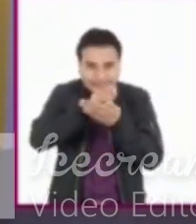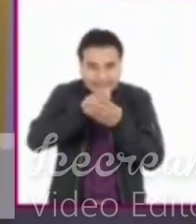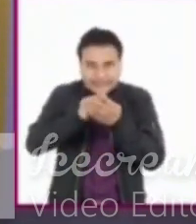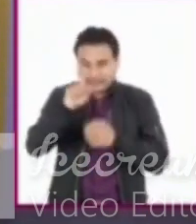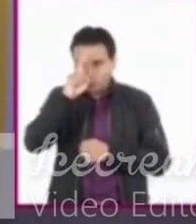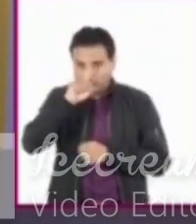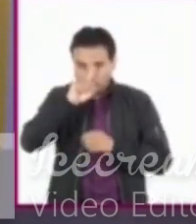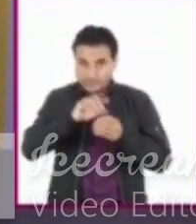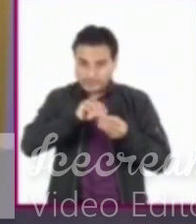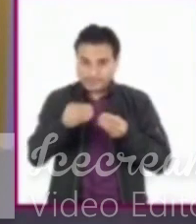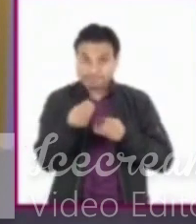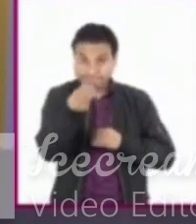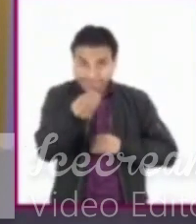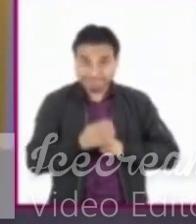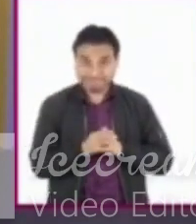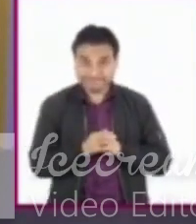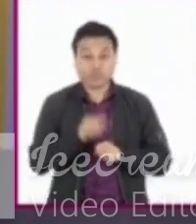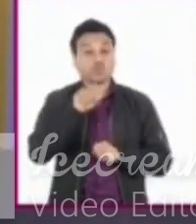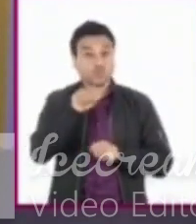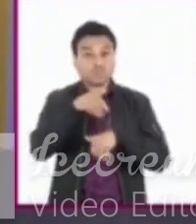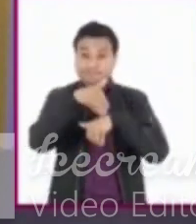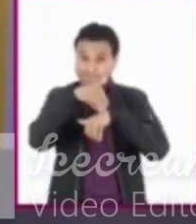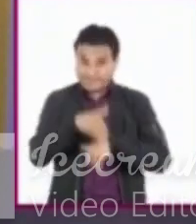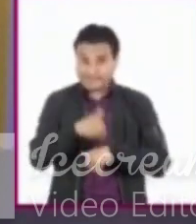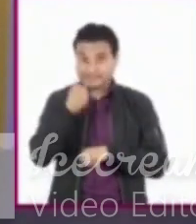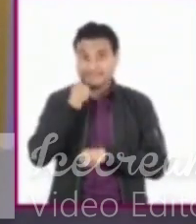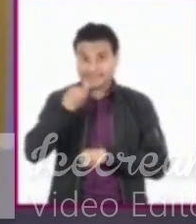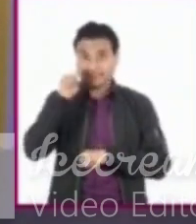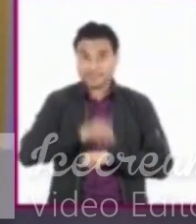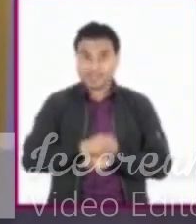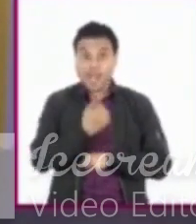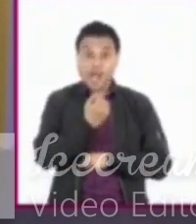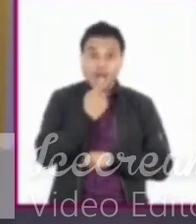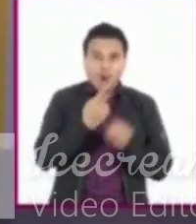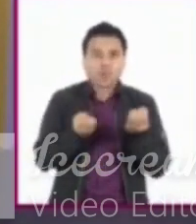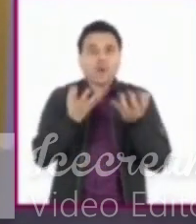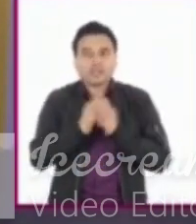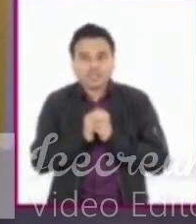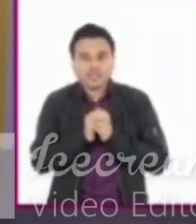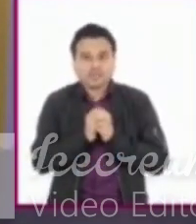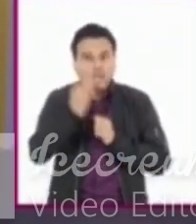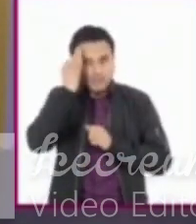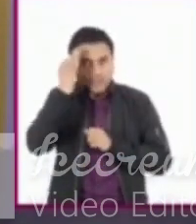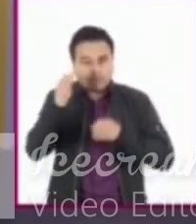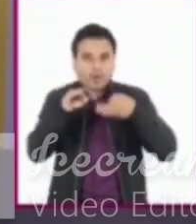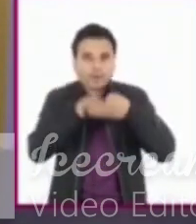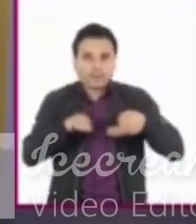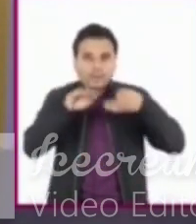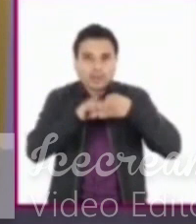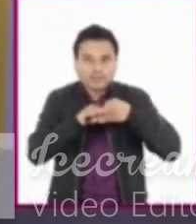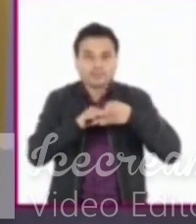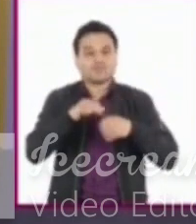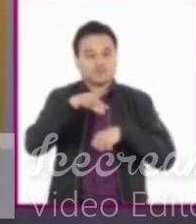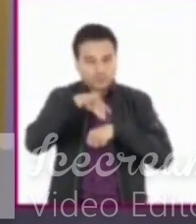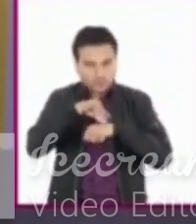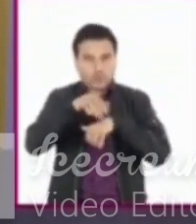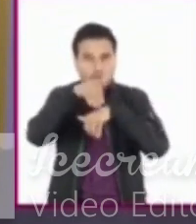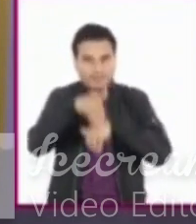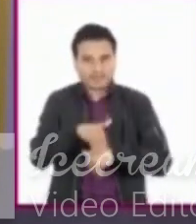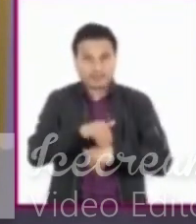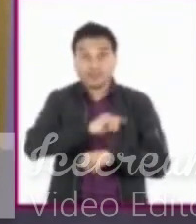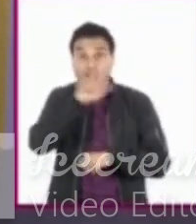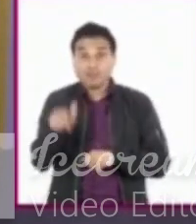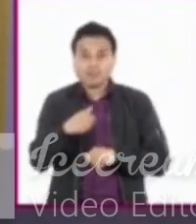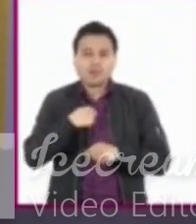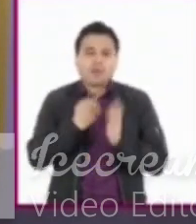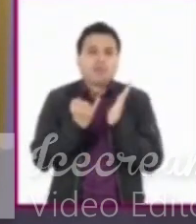deben seguir las indicaciones de dosis y horarios para evitar cualquier efecto secundario que perjudique la